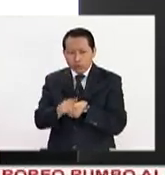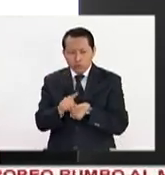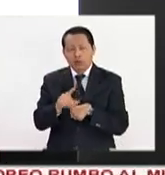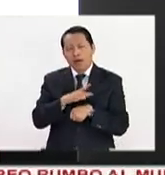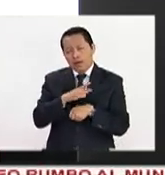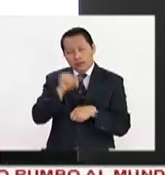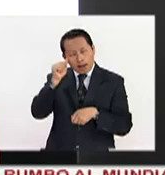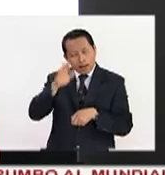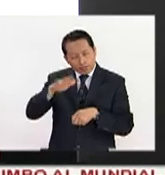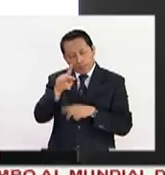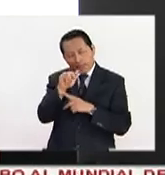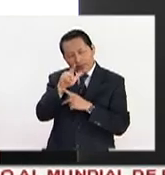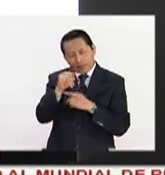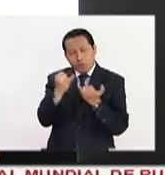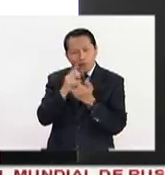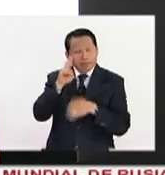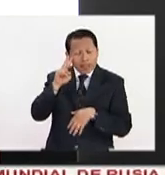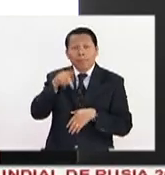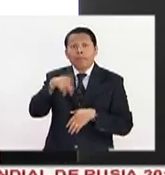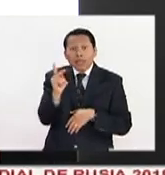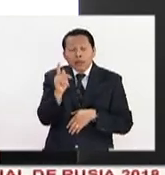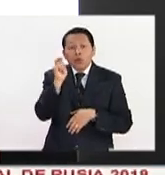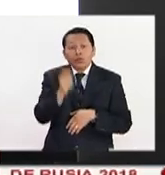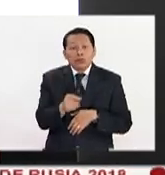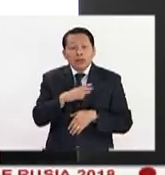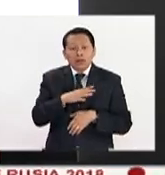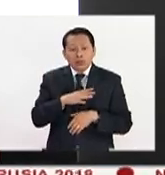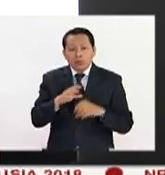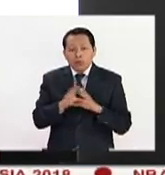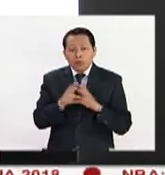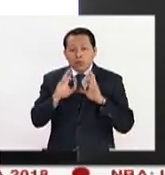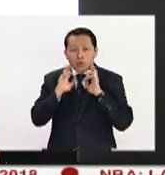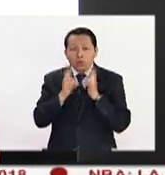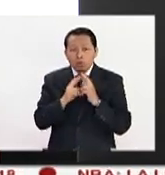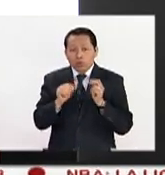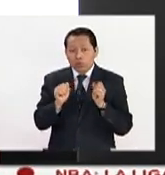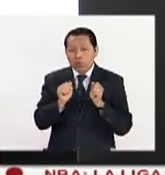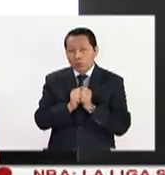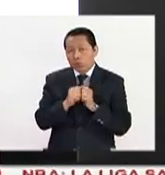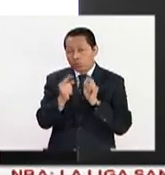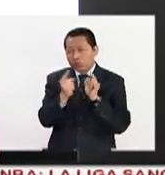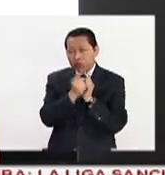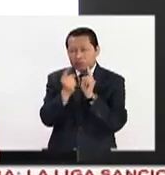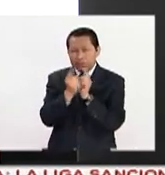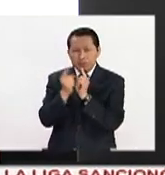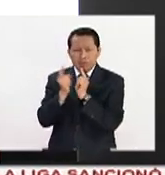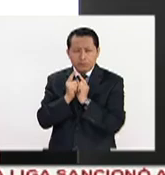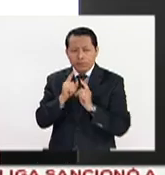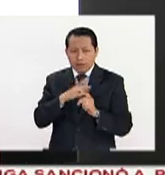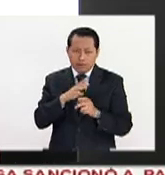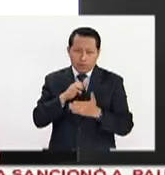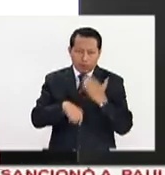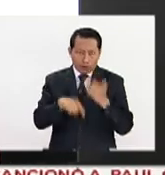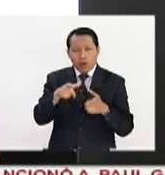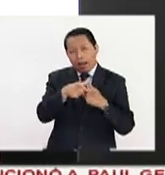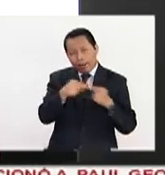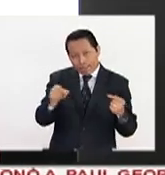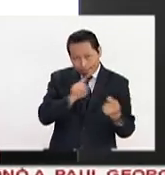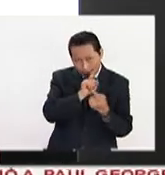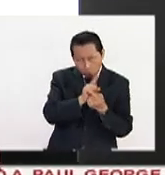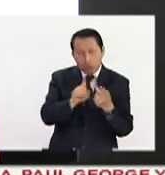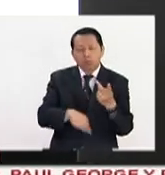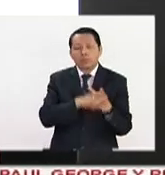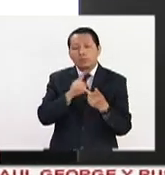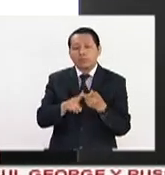Asia-Pacífico, entre ellos Vietnam, por supuesto, pero de ahí que se va a reunir en encuentros bilaterales con el primer ministro de Japón,